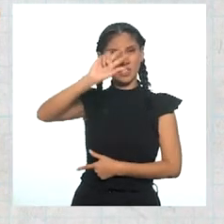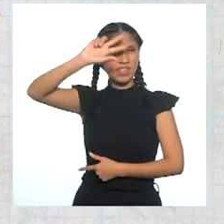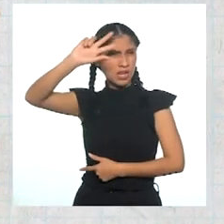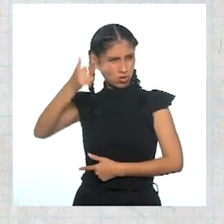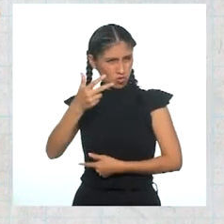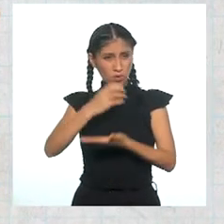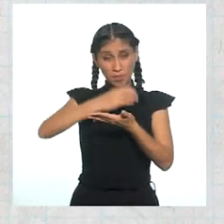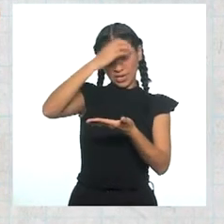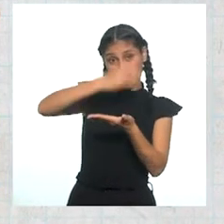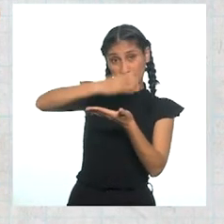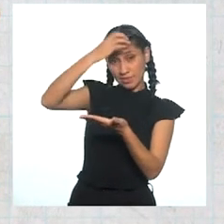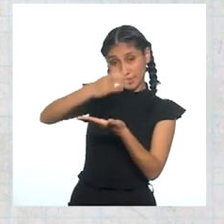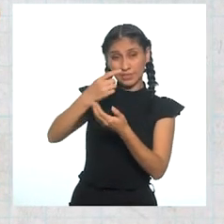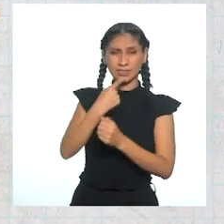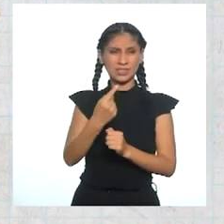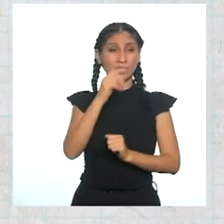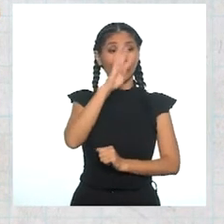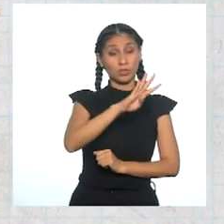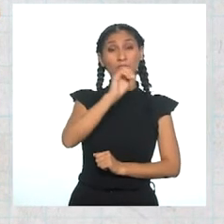taza, tenemos que